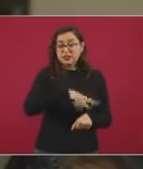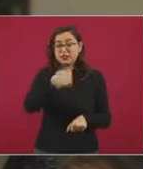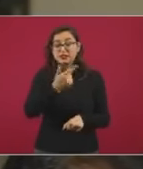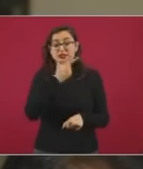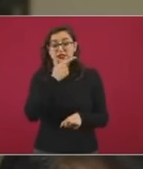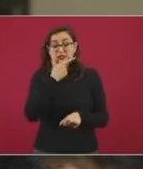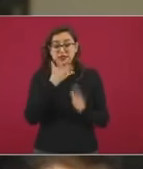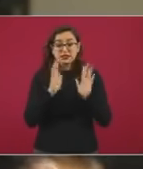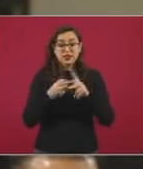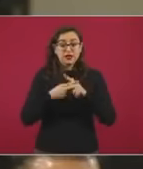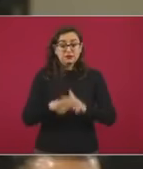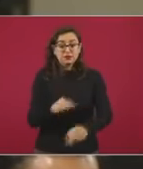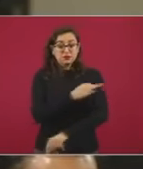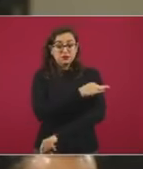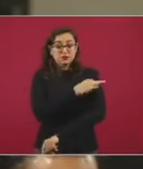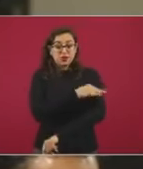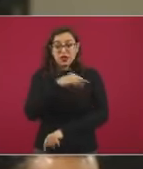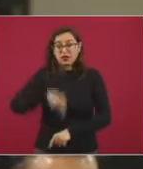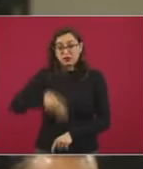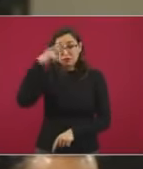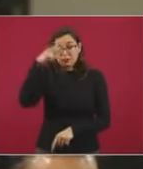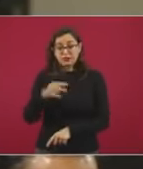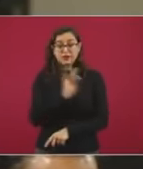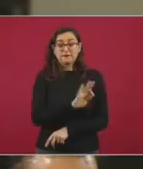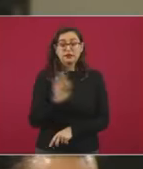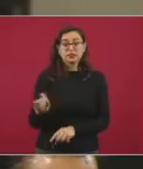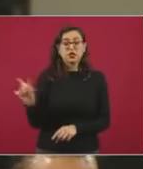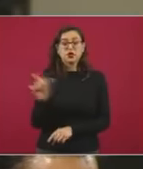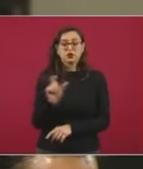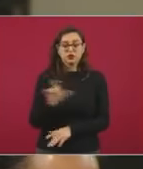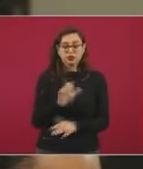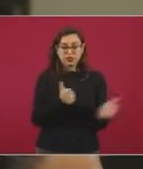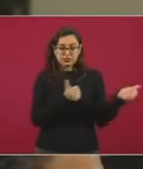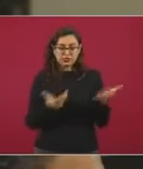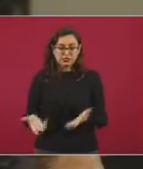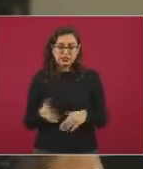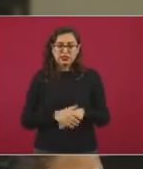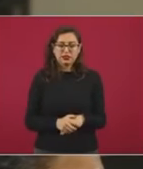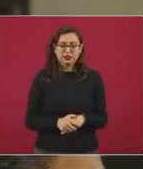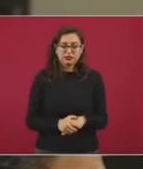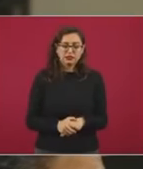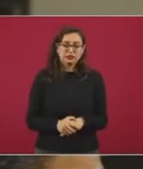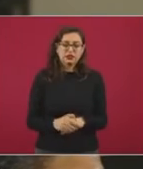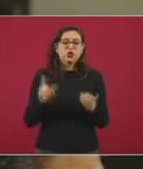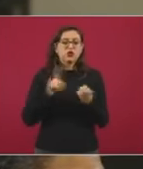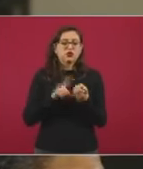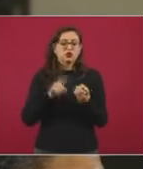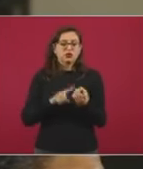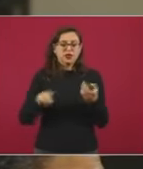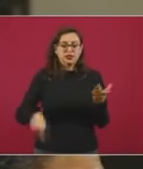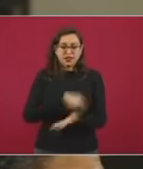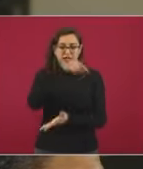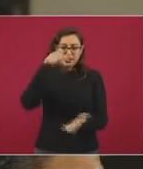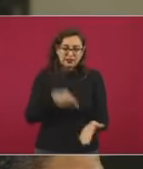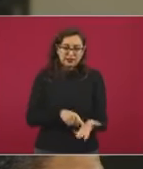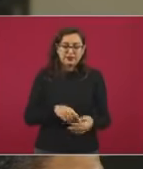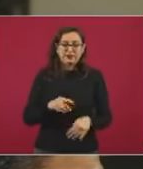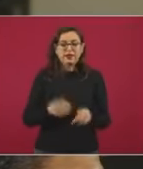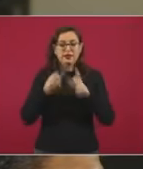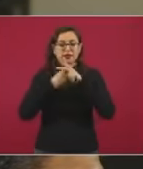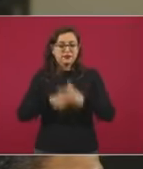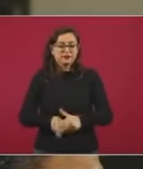tiene la aplicación de las vacunas. Si es que en México ya tiene fecha tentativa para la llegada, ¿dónde llegarían y cómo sería inicialmente el día de